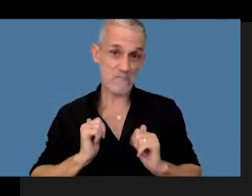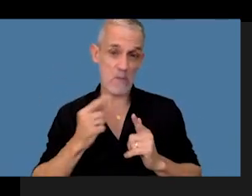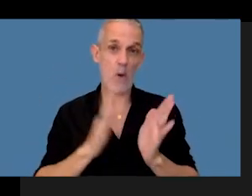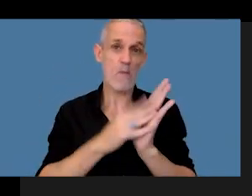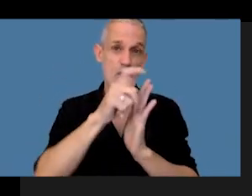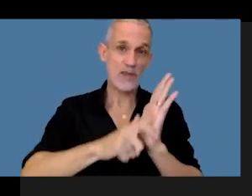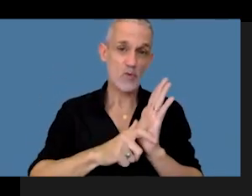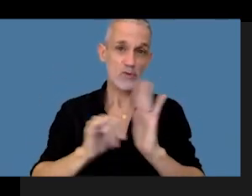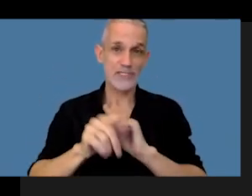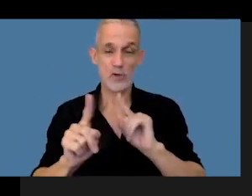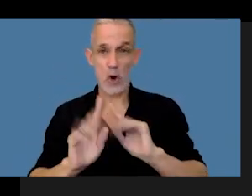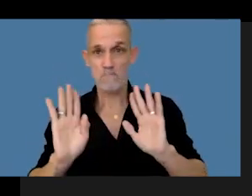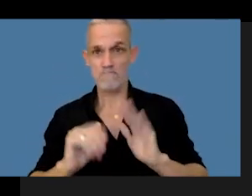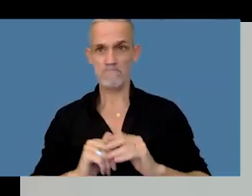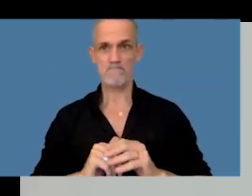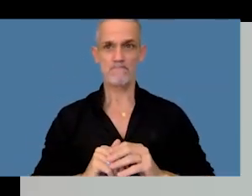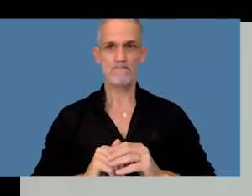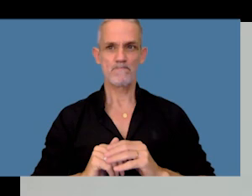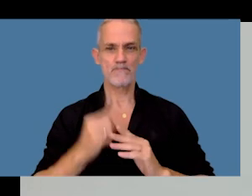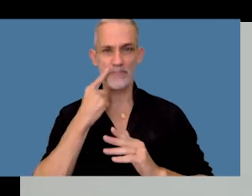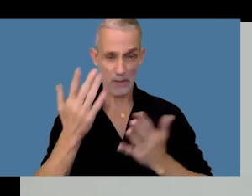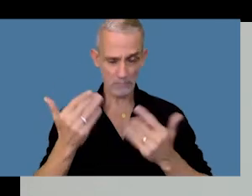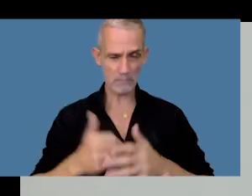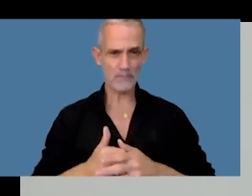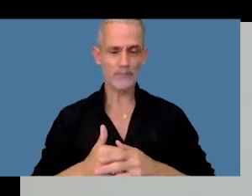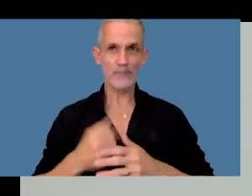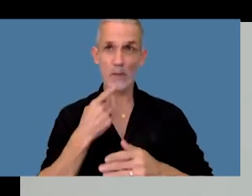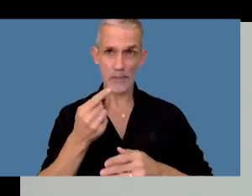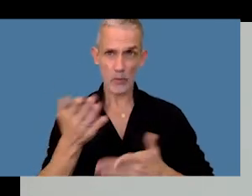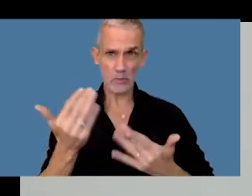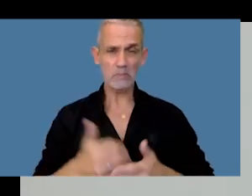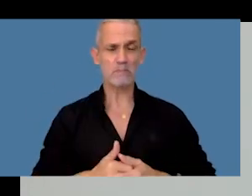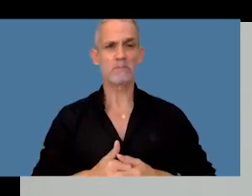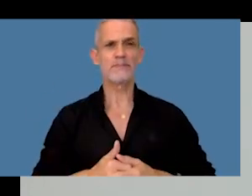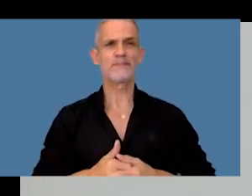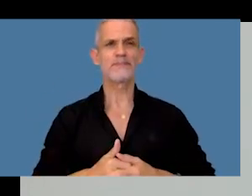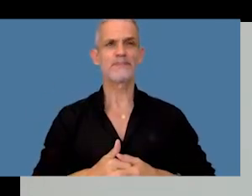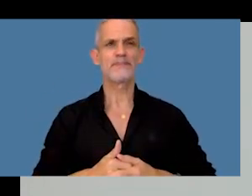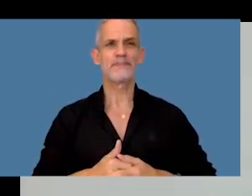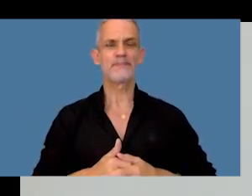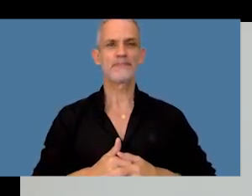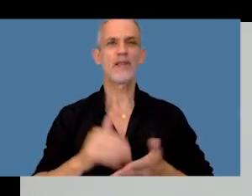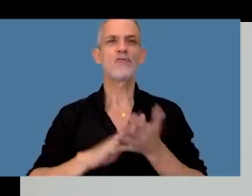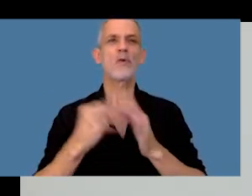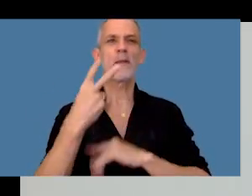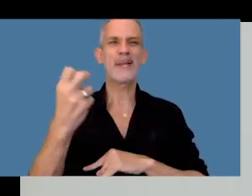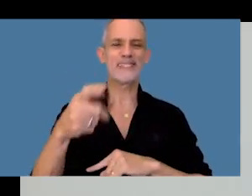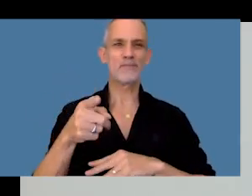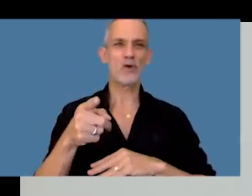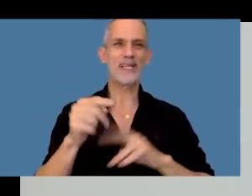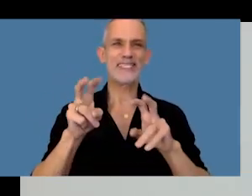monotributo. A ver. Sí, hacela. Las percepciones, vos decís el tema